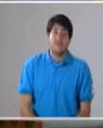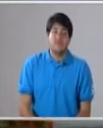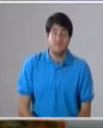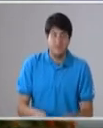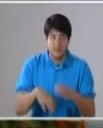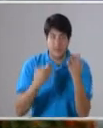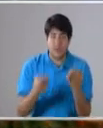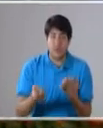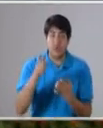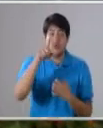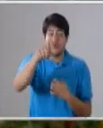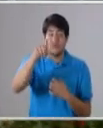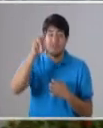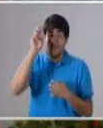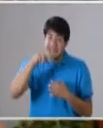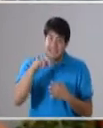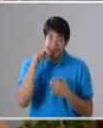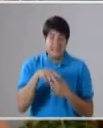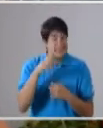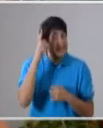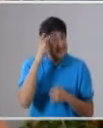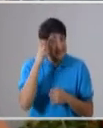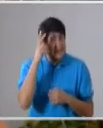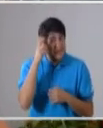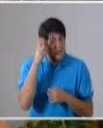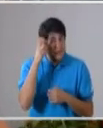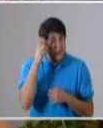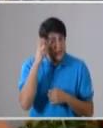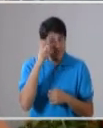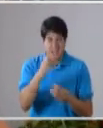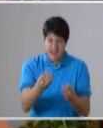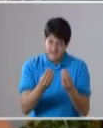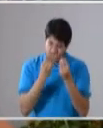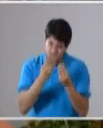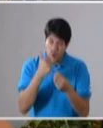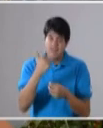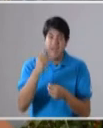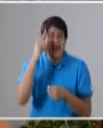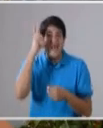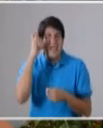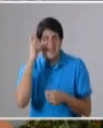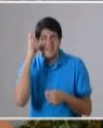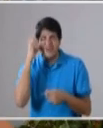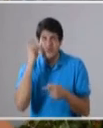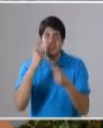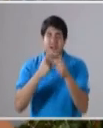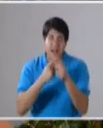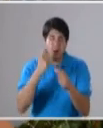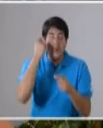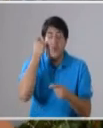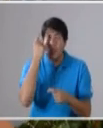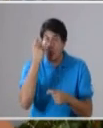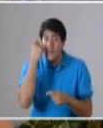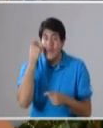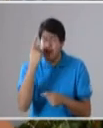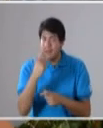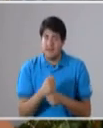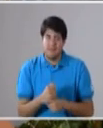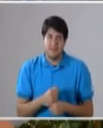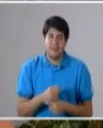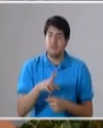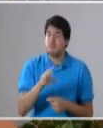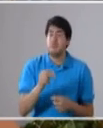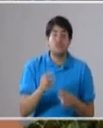Entonces tiene que escuchar, no oír. Ni tampoco lo voy a obligar yo. Aquí, o sea, que usted me tiene que oír. No, hermano.